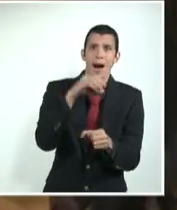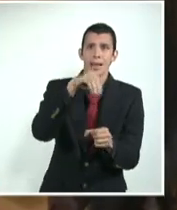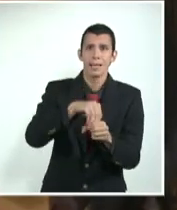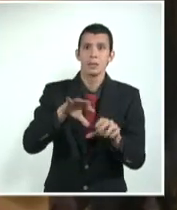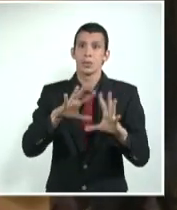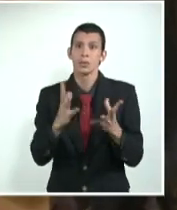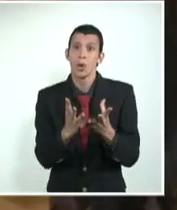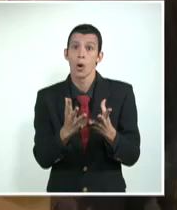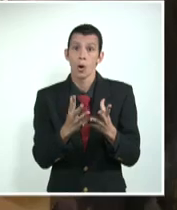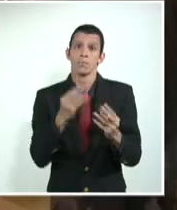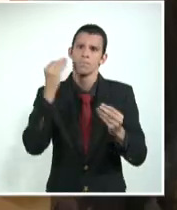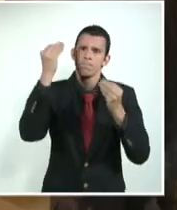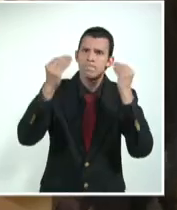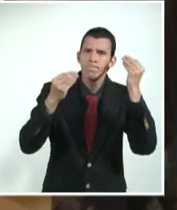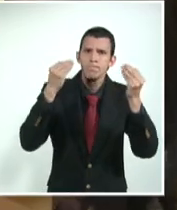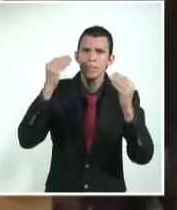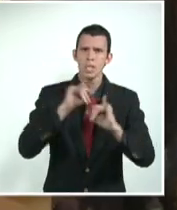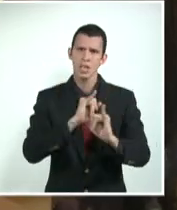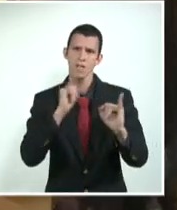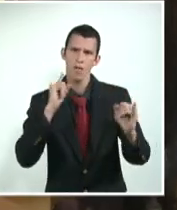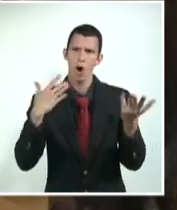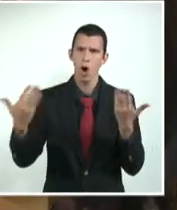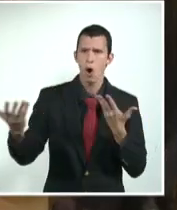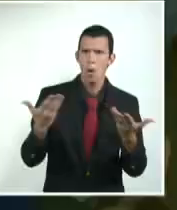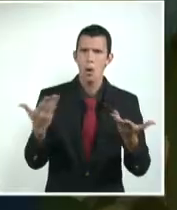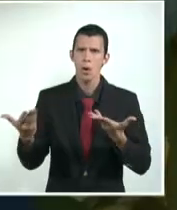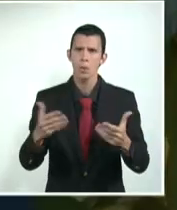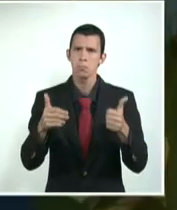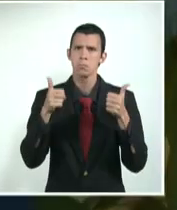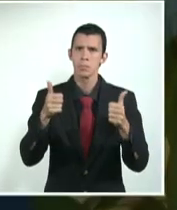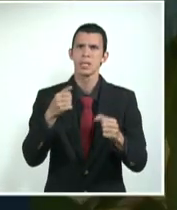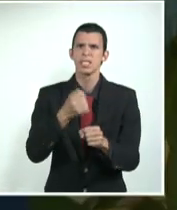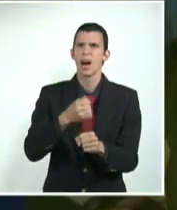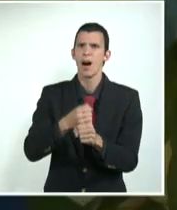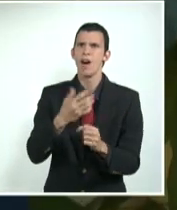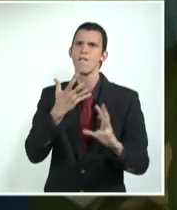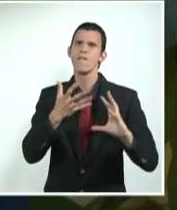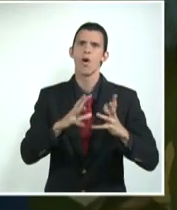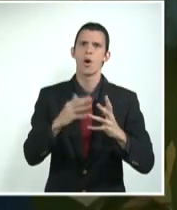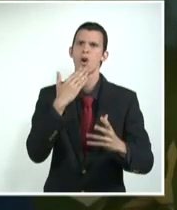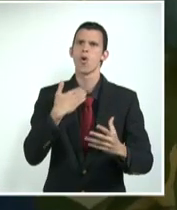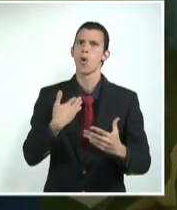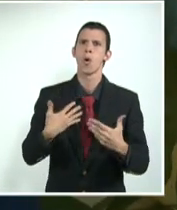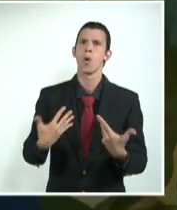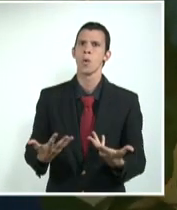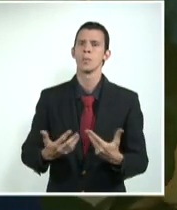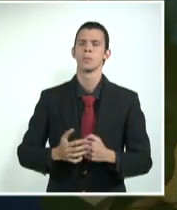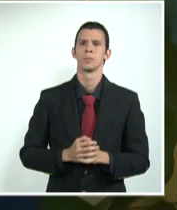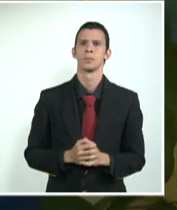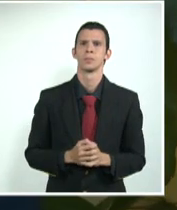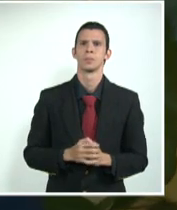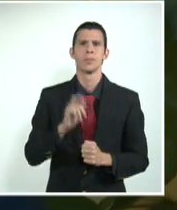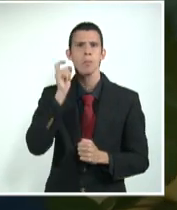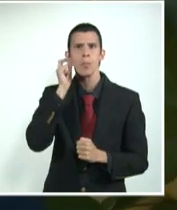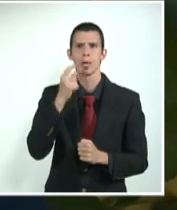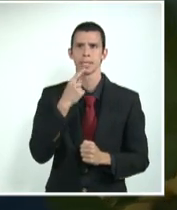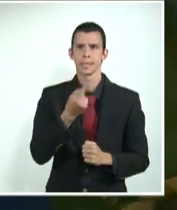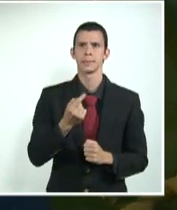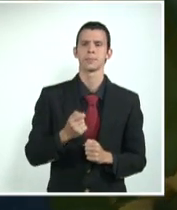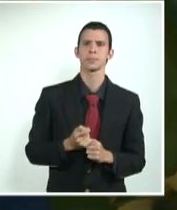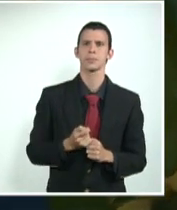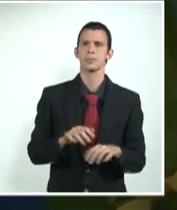medidas regulatorias y de protección en las instalaciones turísticas. Se encuentra ordenado a través de los tour operadores,